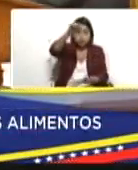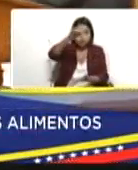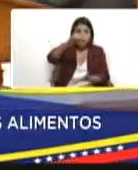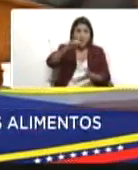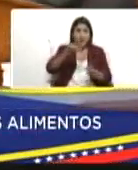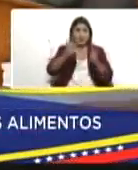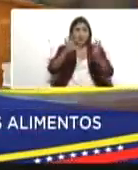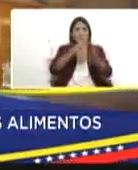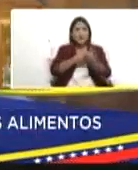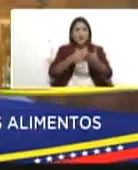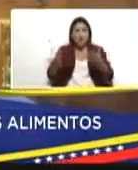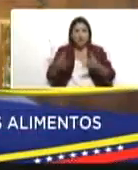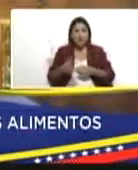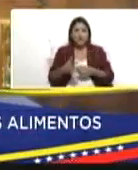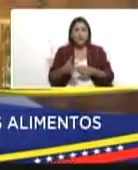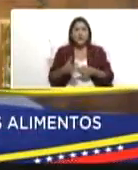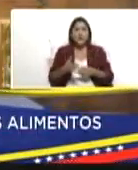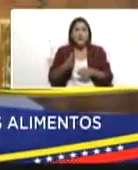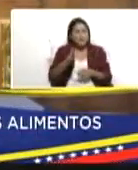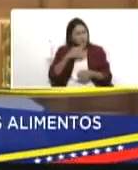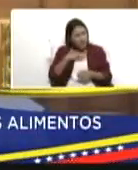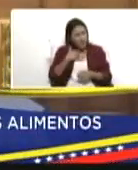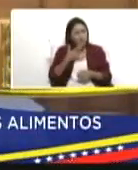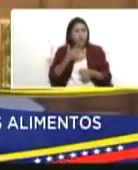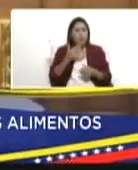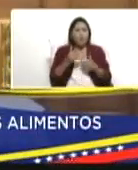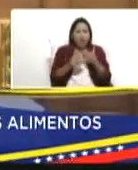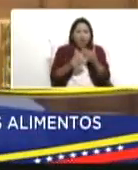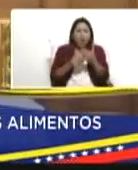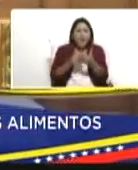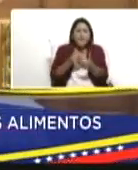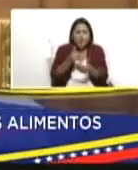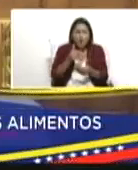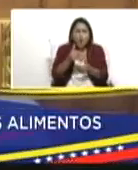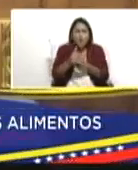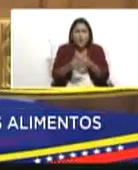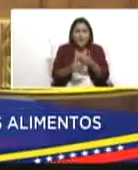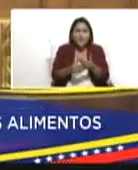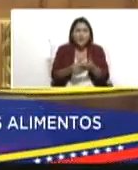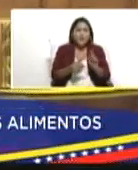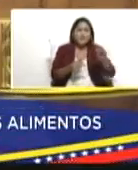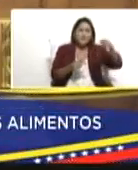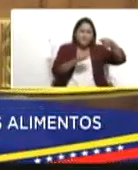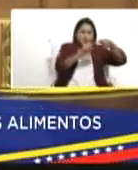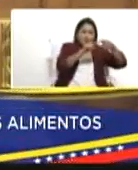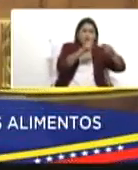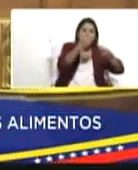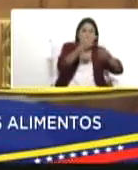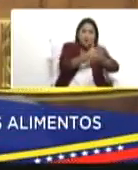combos así sea progresivo Leal tería mejorar 3 millones